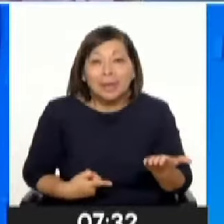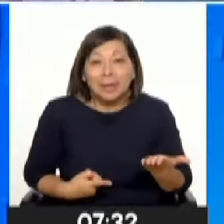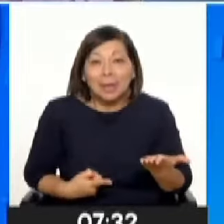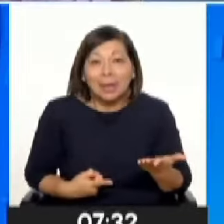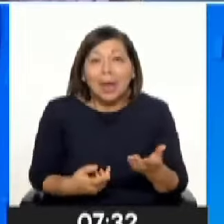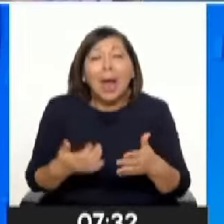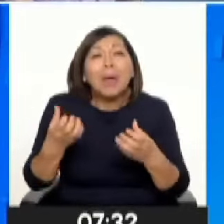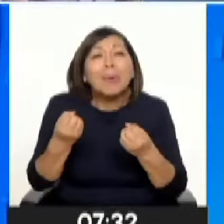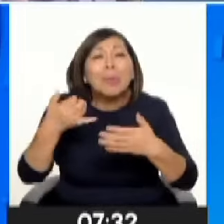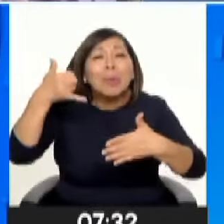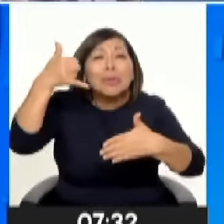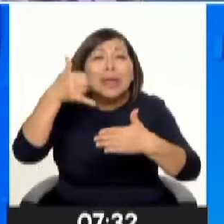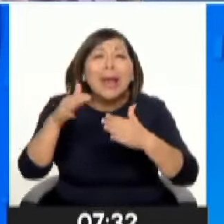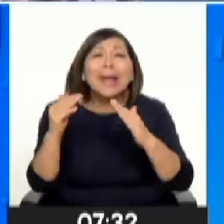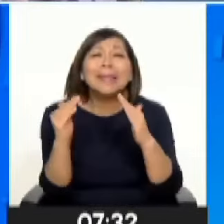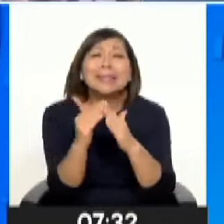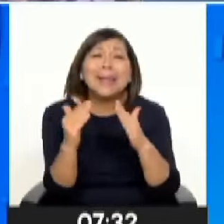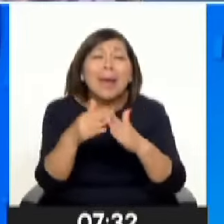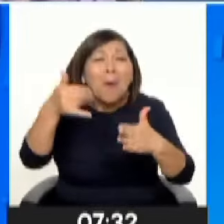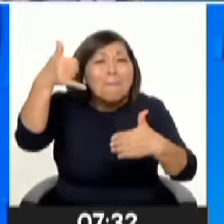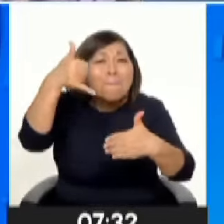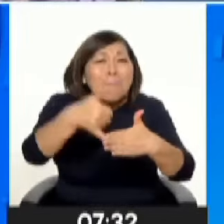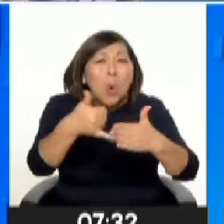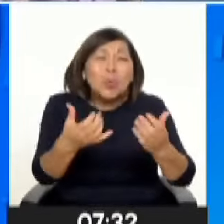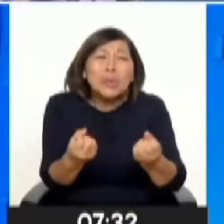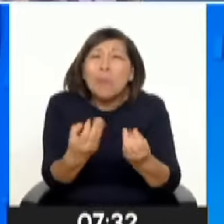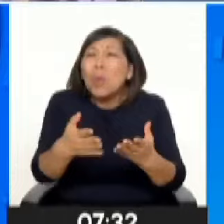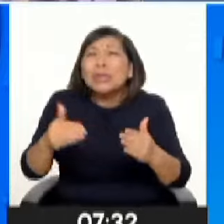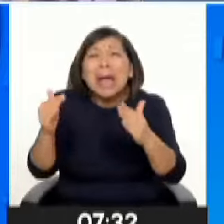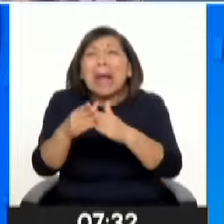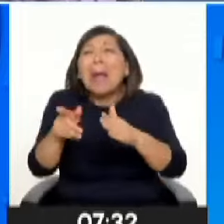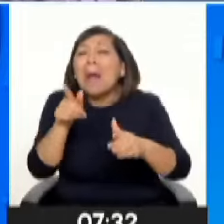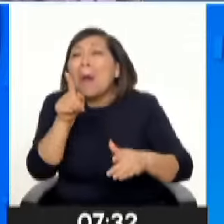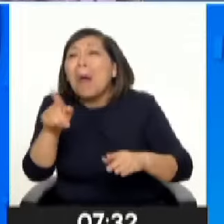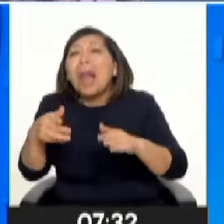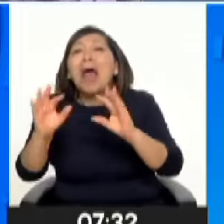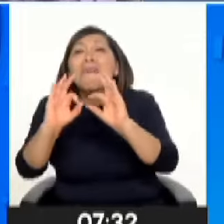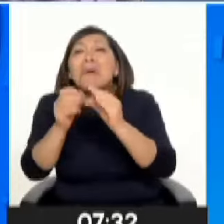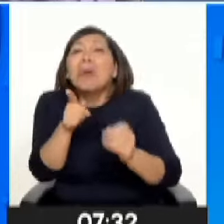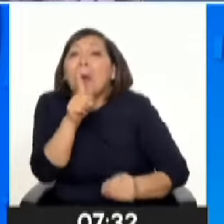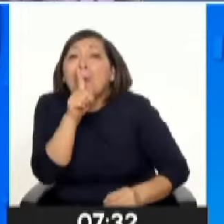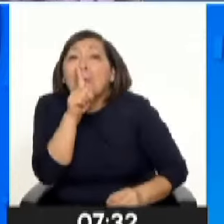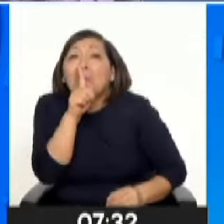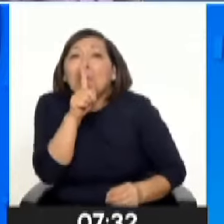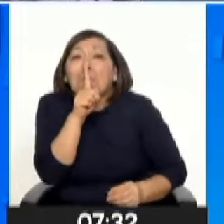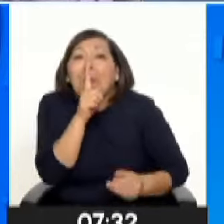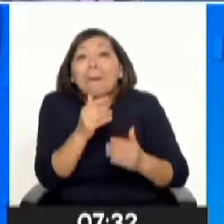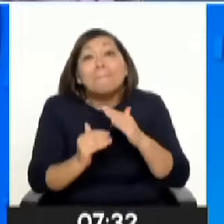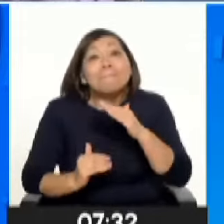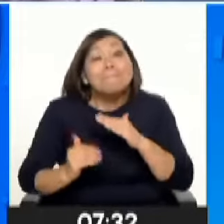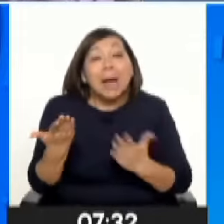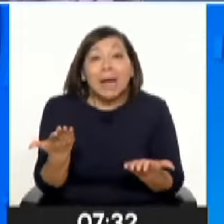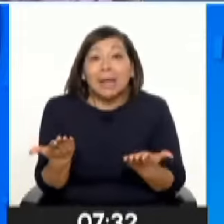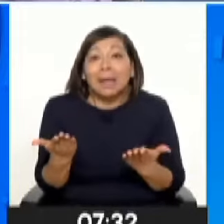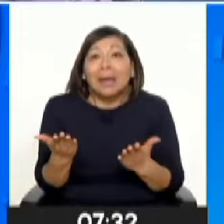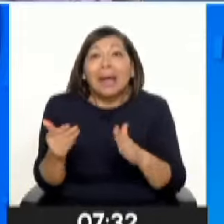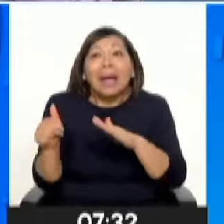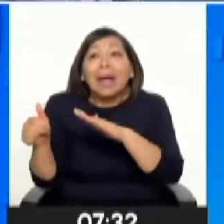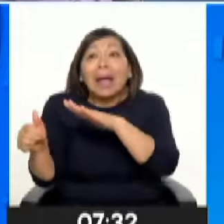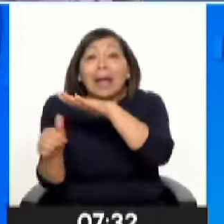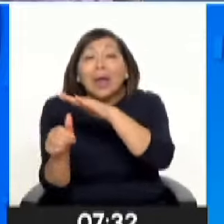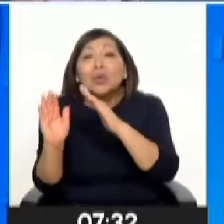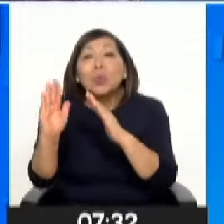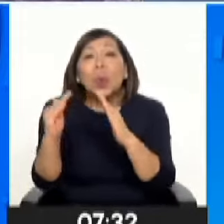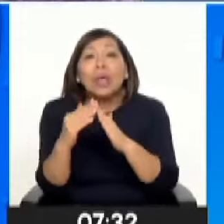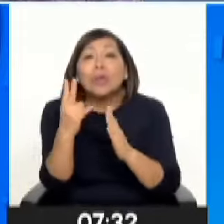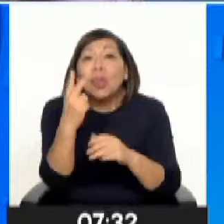que habían violaciones en las casas. Ese fue el motivo por el que pedíamos que los riesgos eran mayores de tener a los chicos encerrados